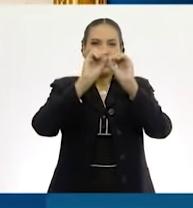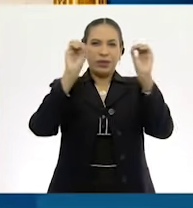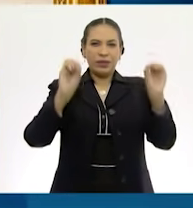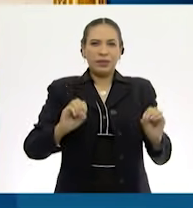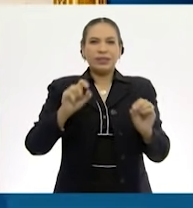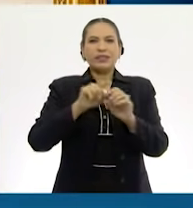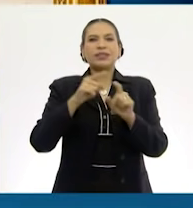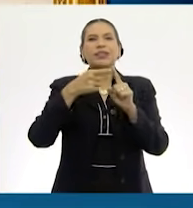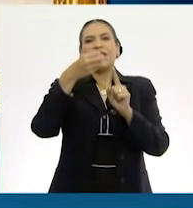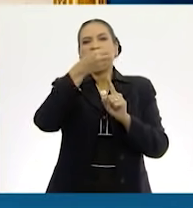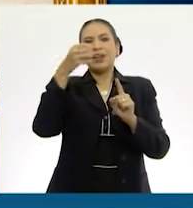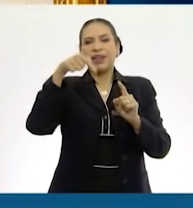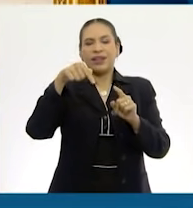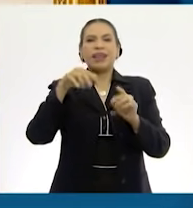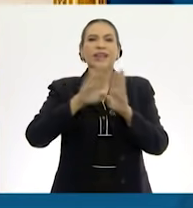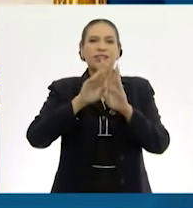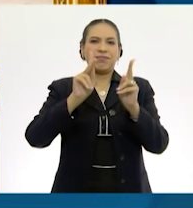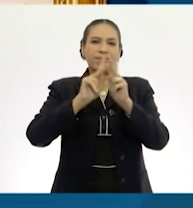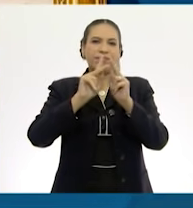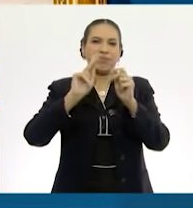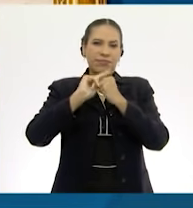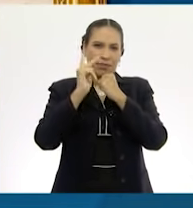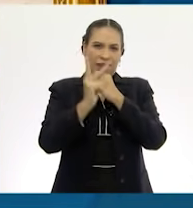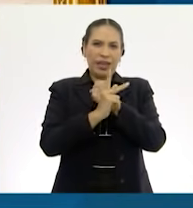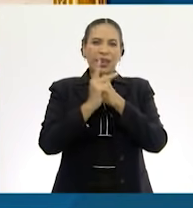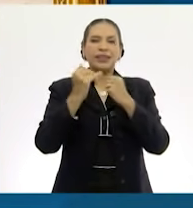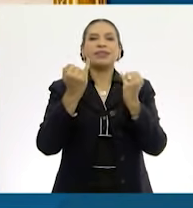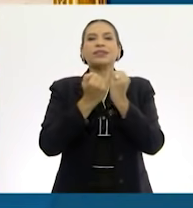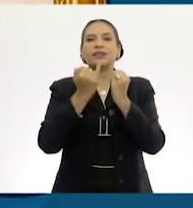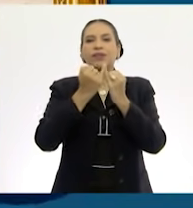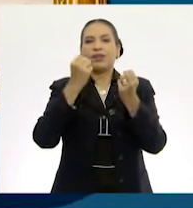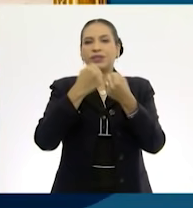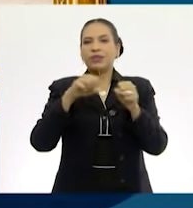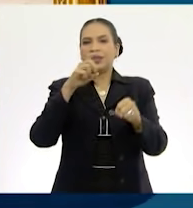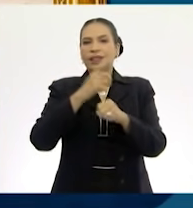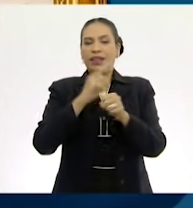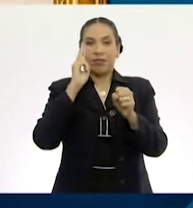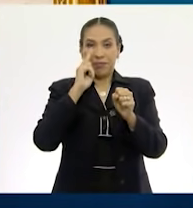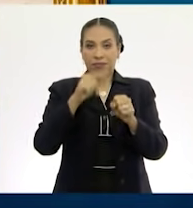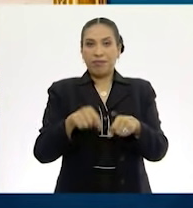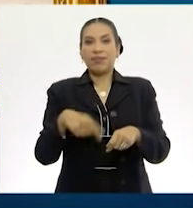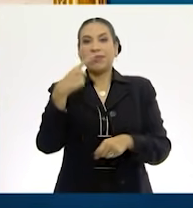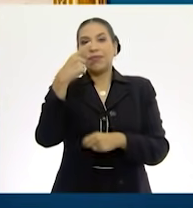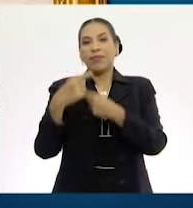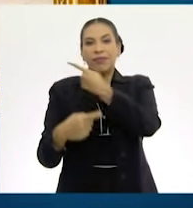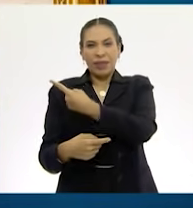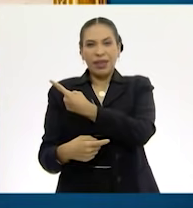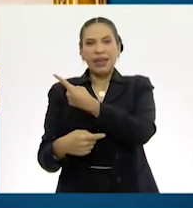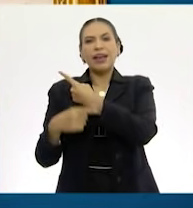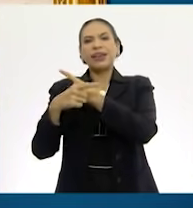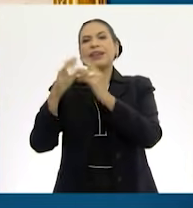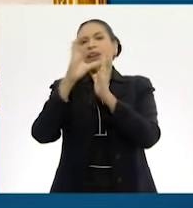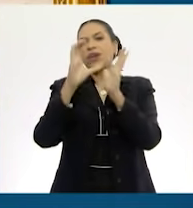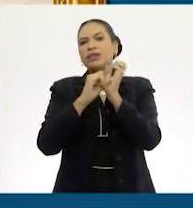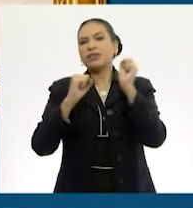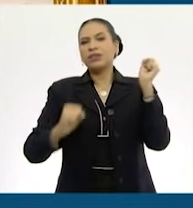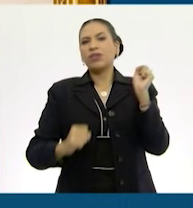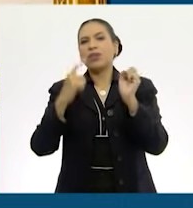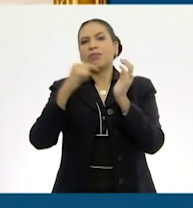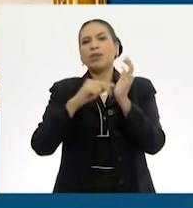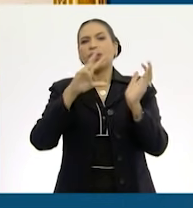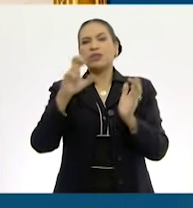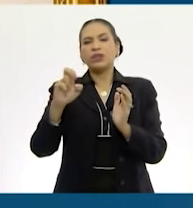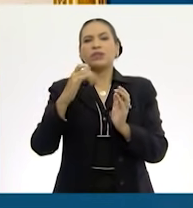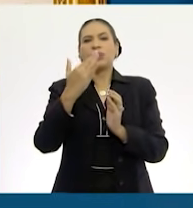sociedad. En pantalla estamos viendo la portada de la Constitución de 1857. Esta Constitución fue la primera